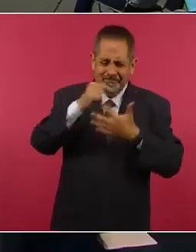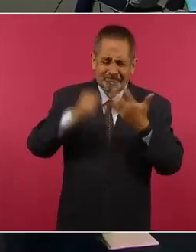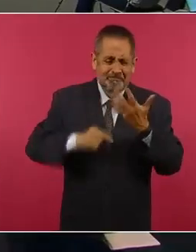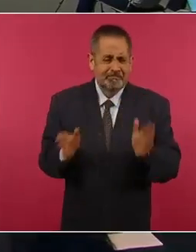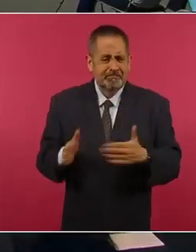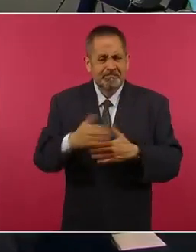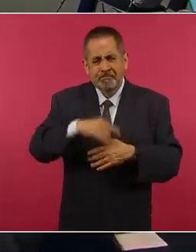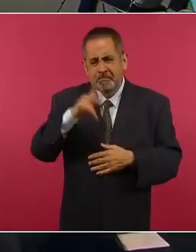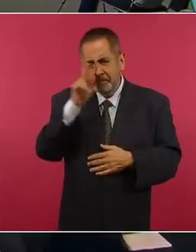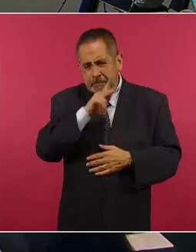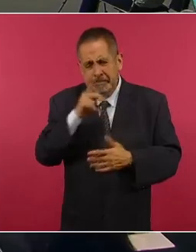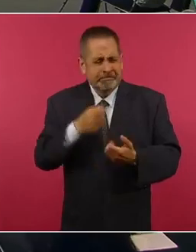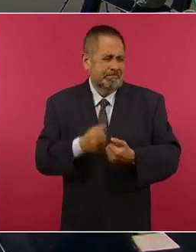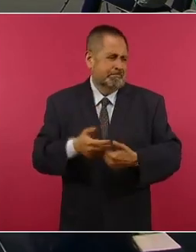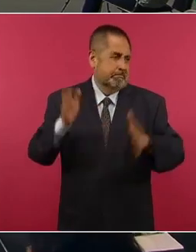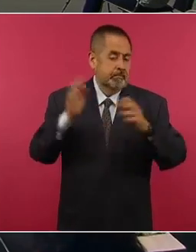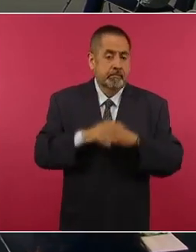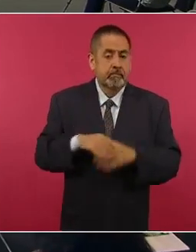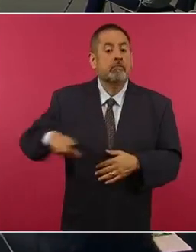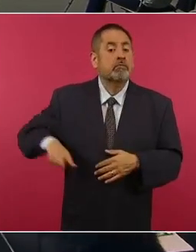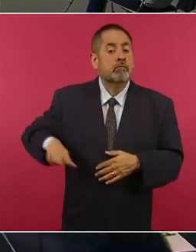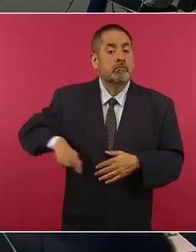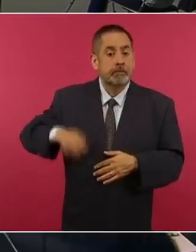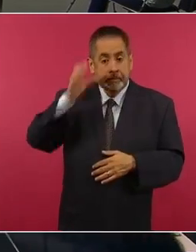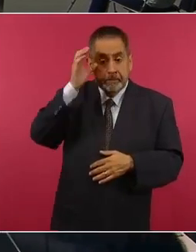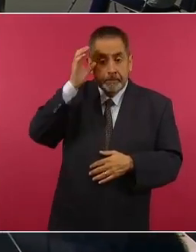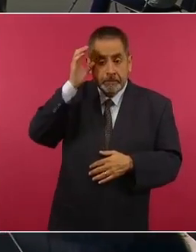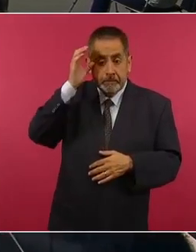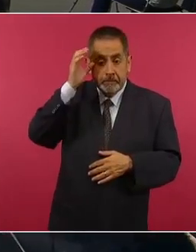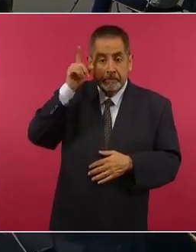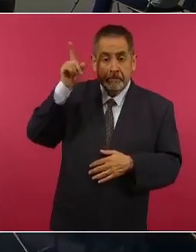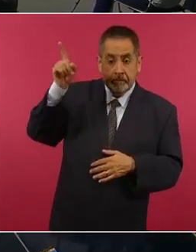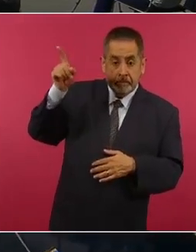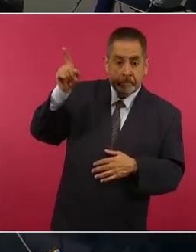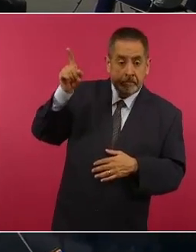El gobierno de China